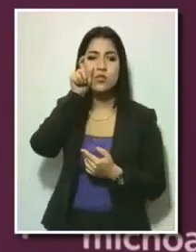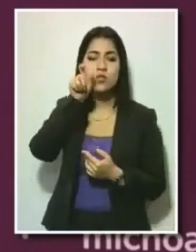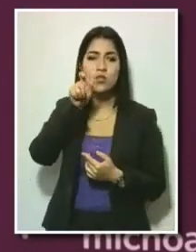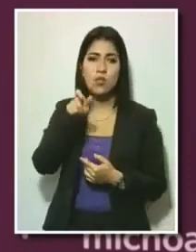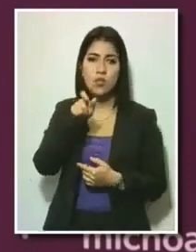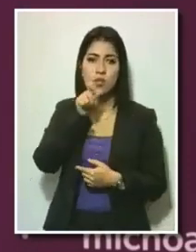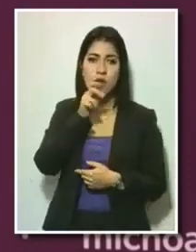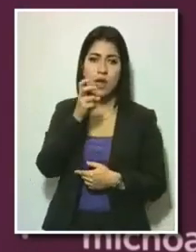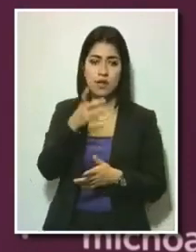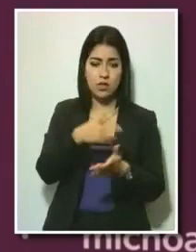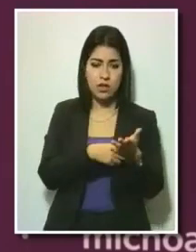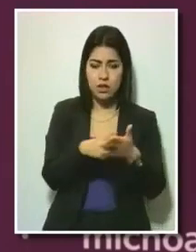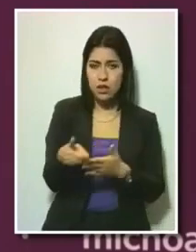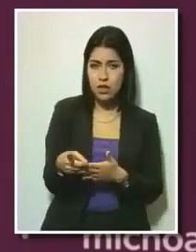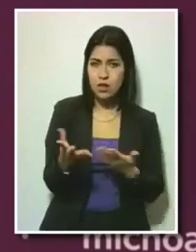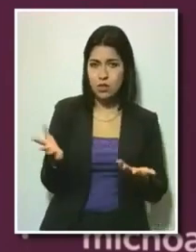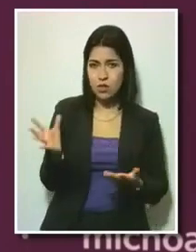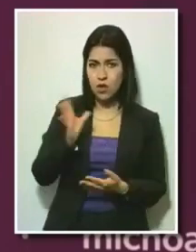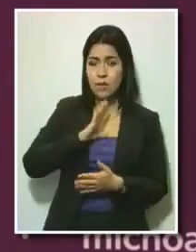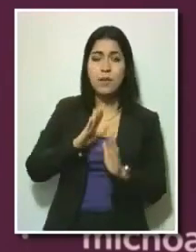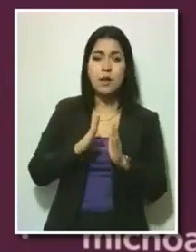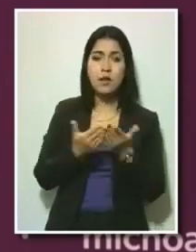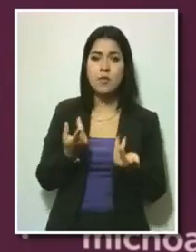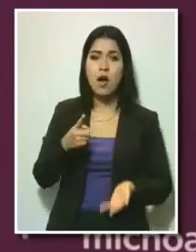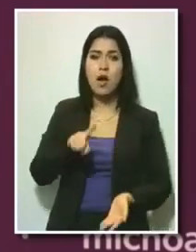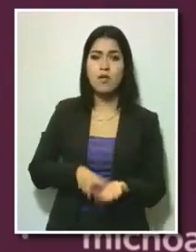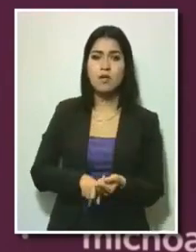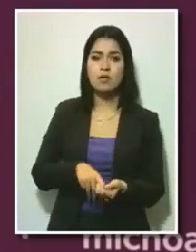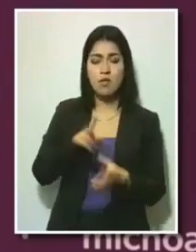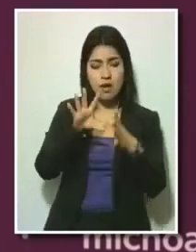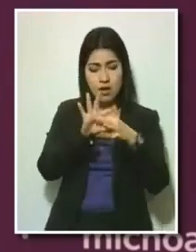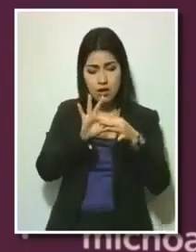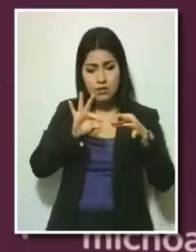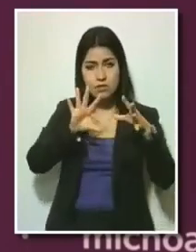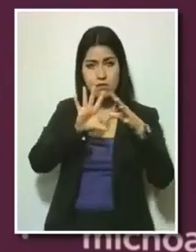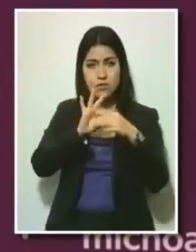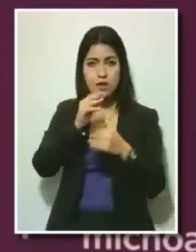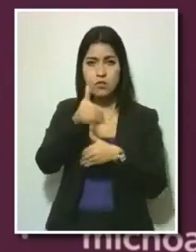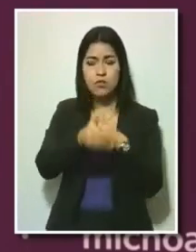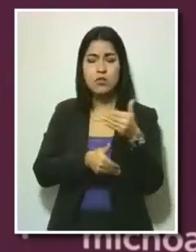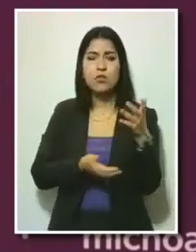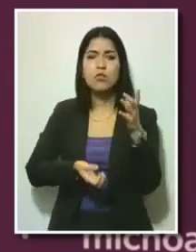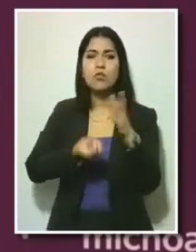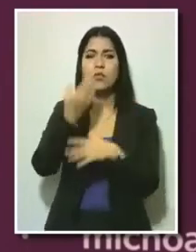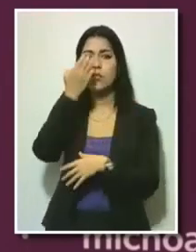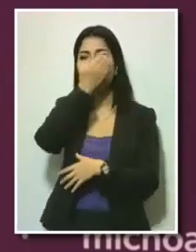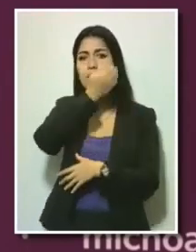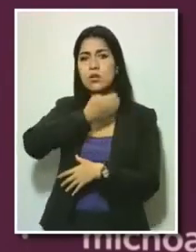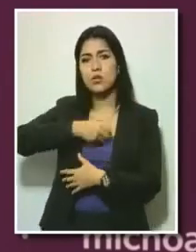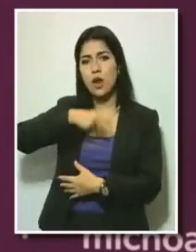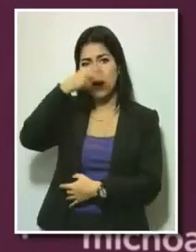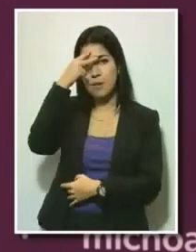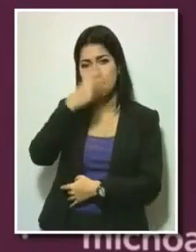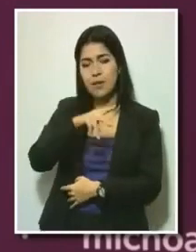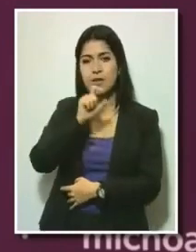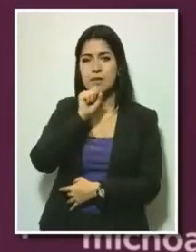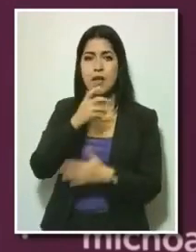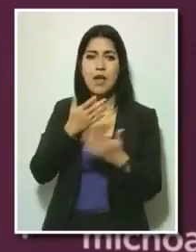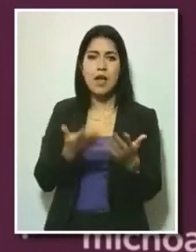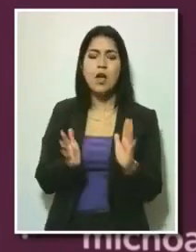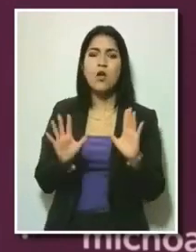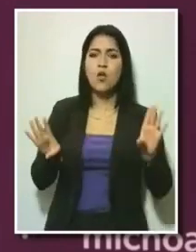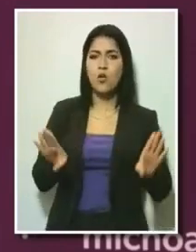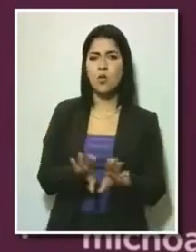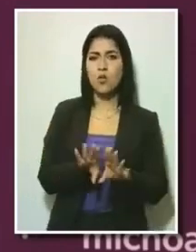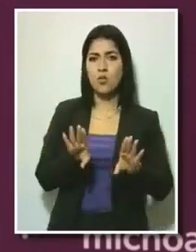no solo está plasmado en nuestros libros de texto en este proceso de la nueva escuela mexicana, sino que ya estaban. ¿Cómo es